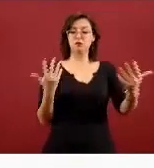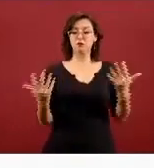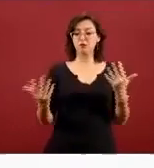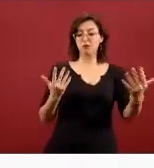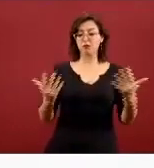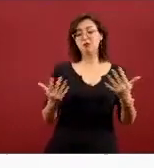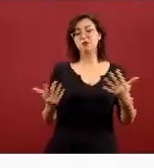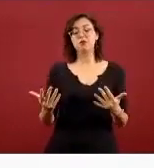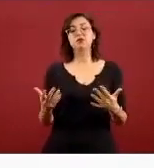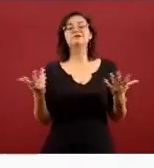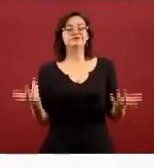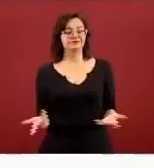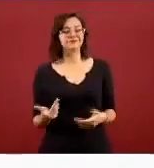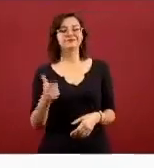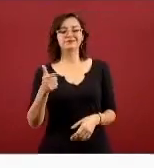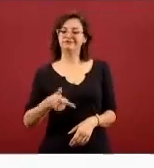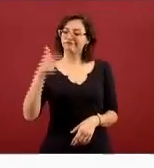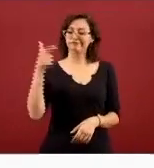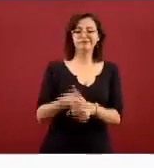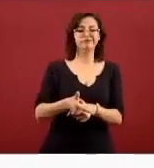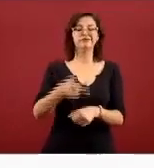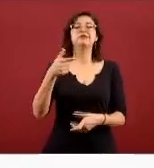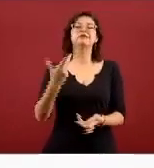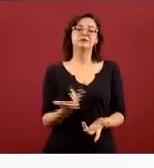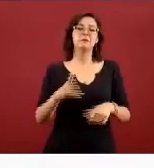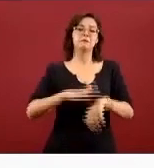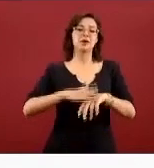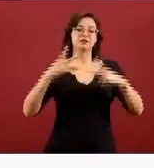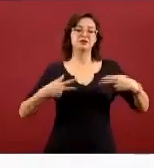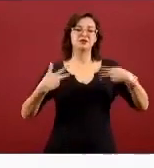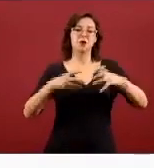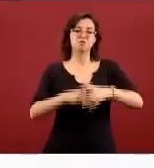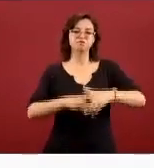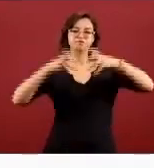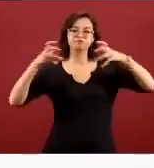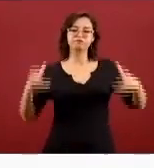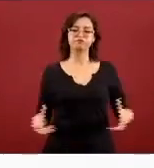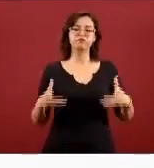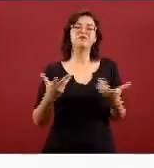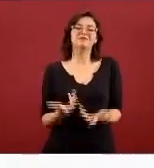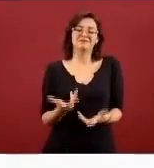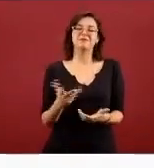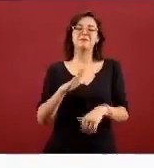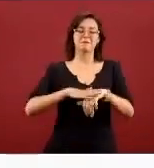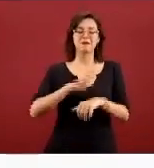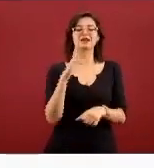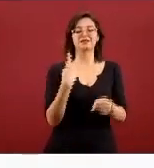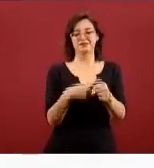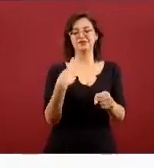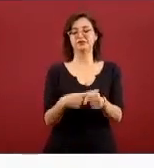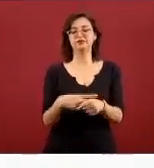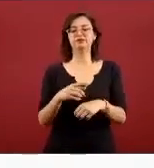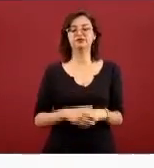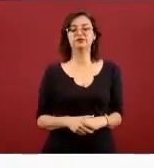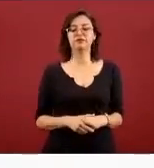donde lógicamente hay mayor concentración de casos confirmados para cada uno de los estados. Son ya un